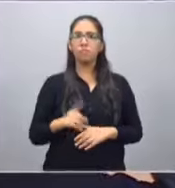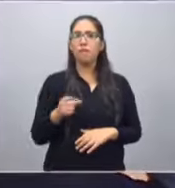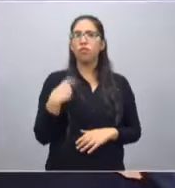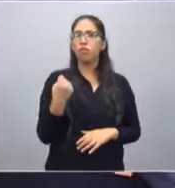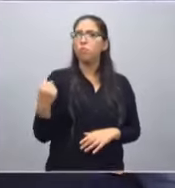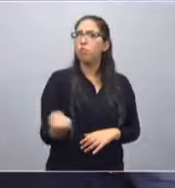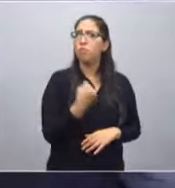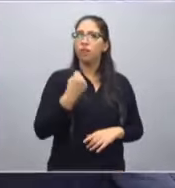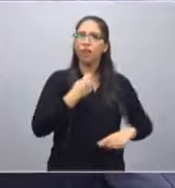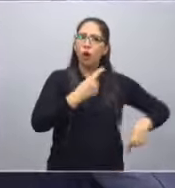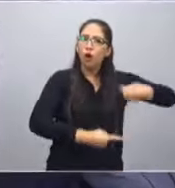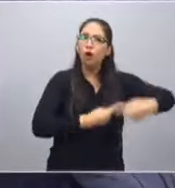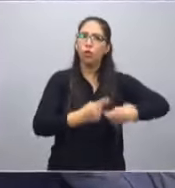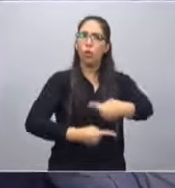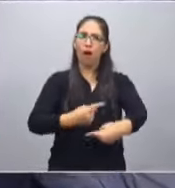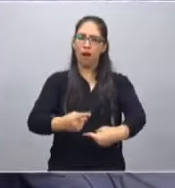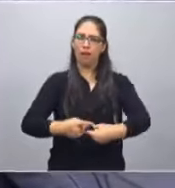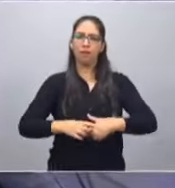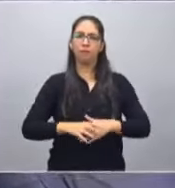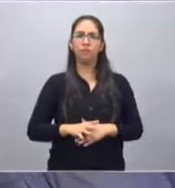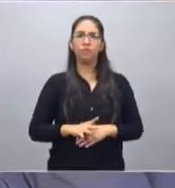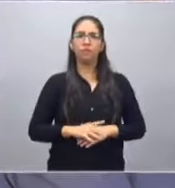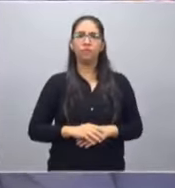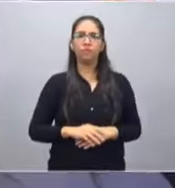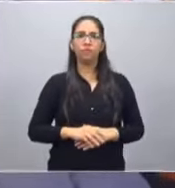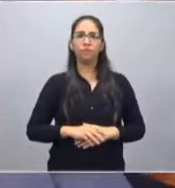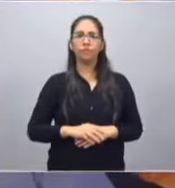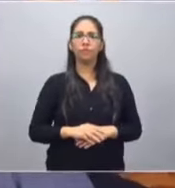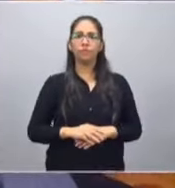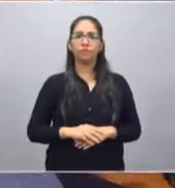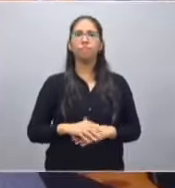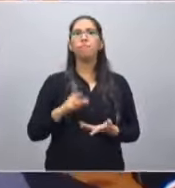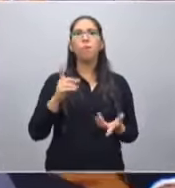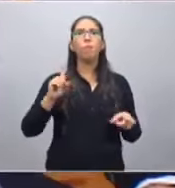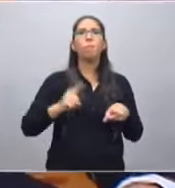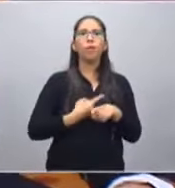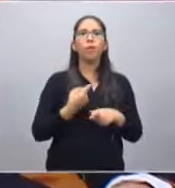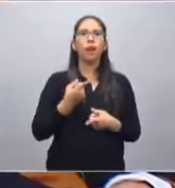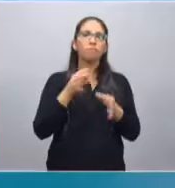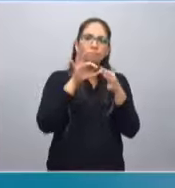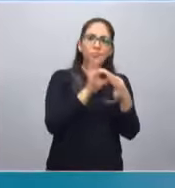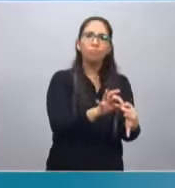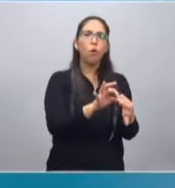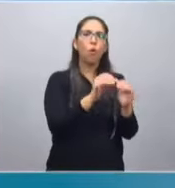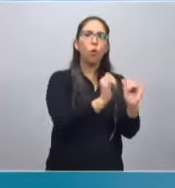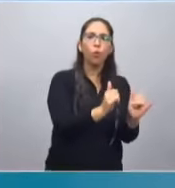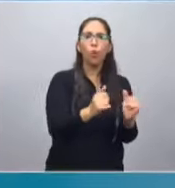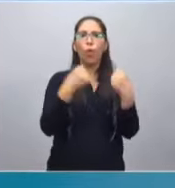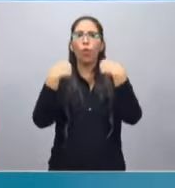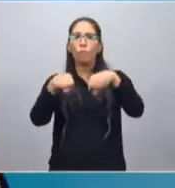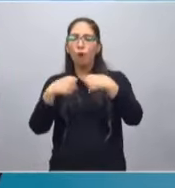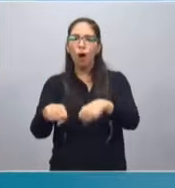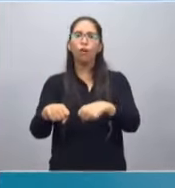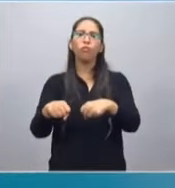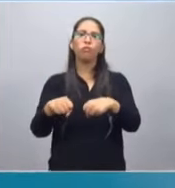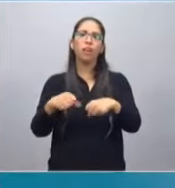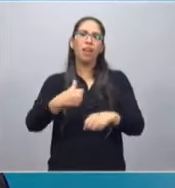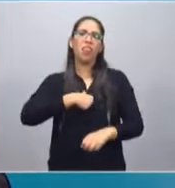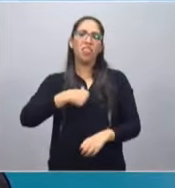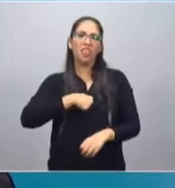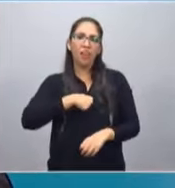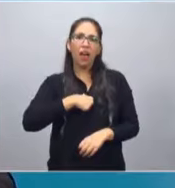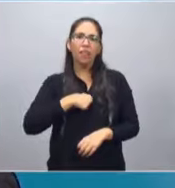darle continuidad a esta política pública que tiene que ver con la juventud que tiene que ver con el deporte que tiene que ver con la identidad